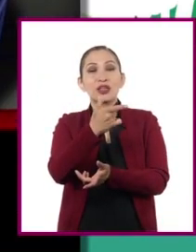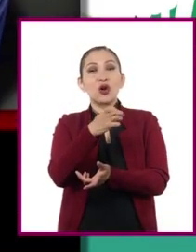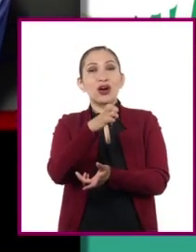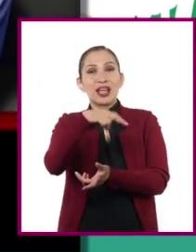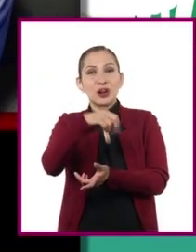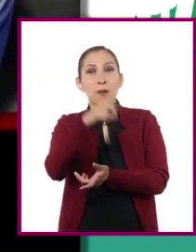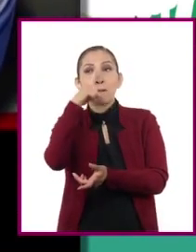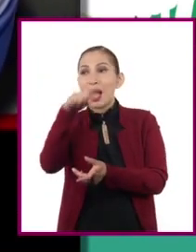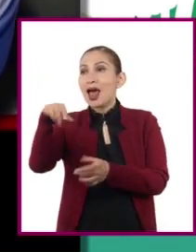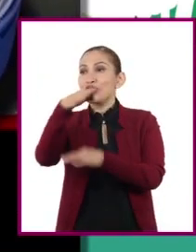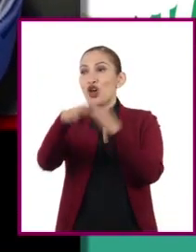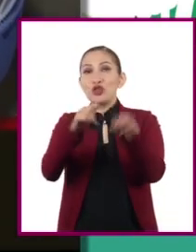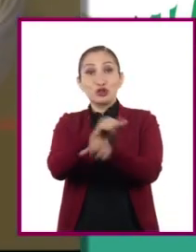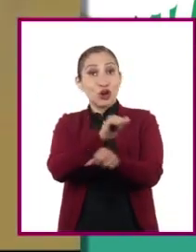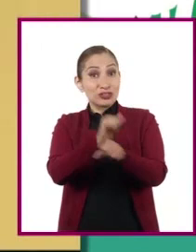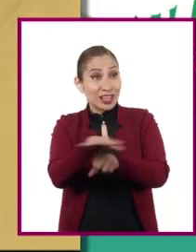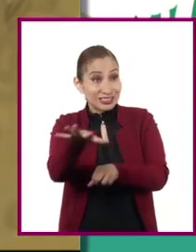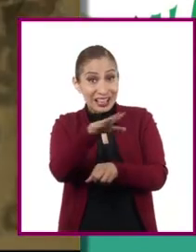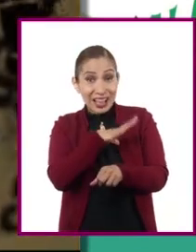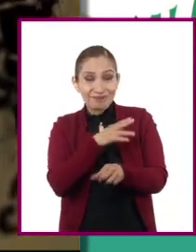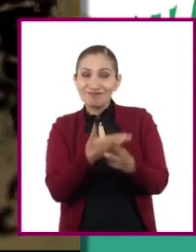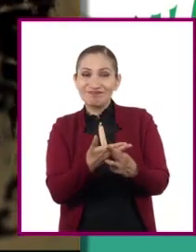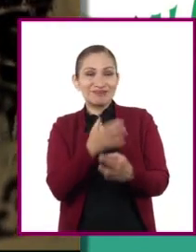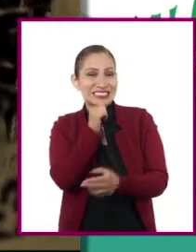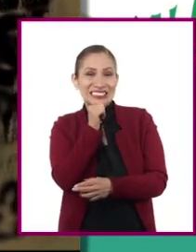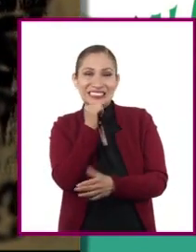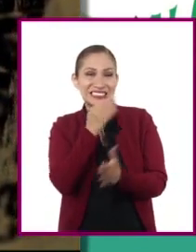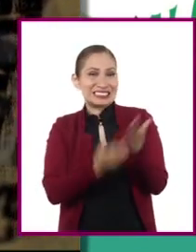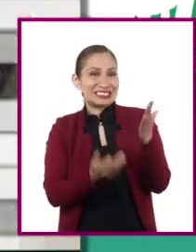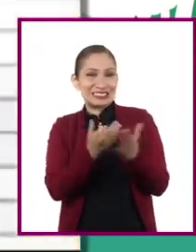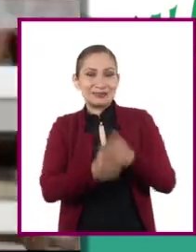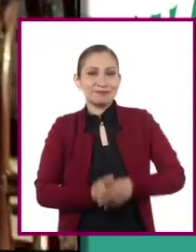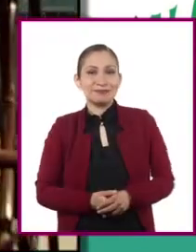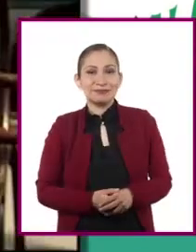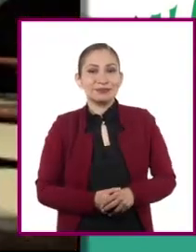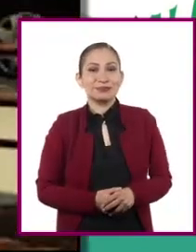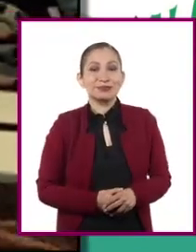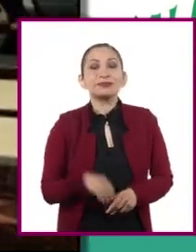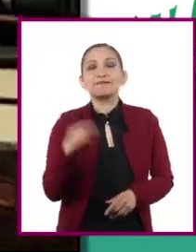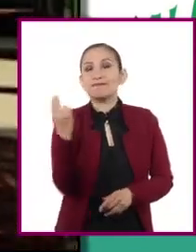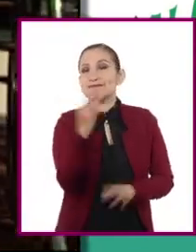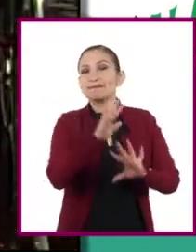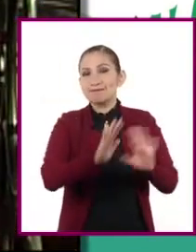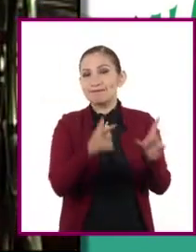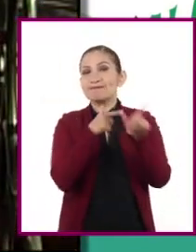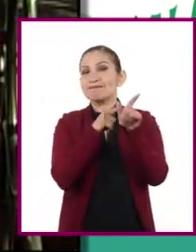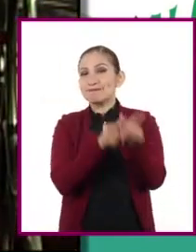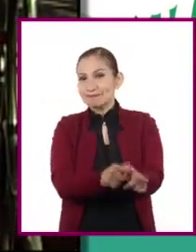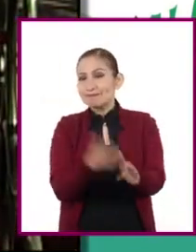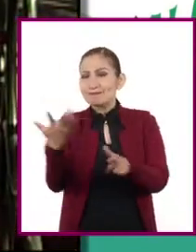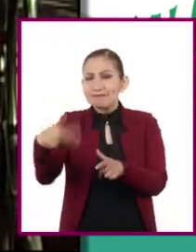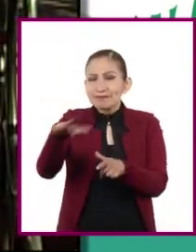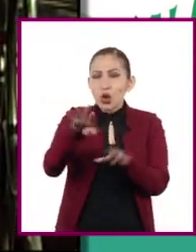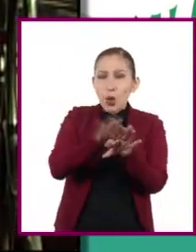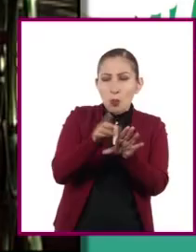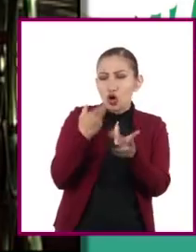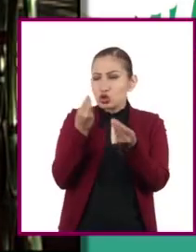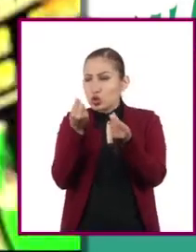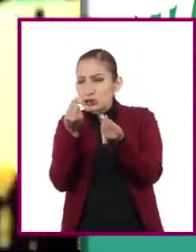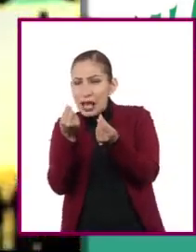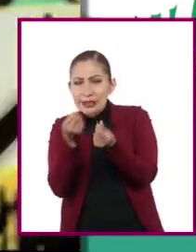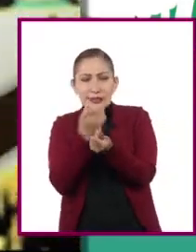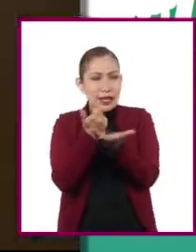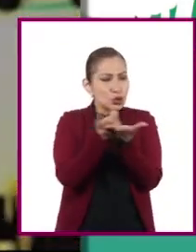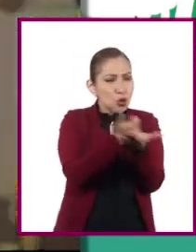como para abastecer a todos los automóviles del planeta. Es necesario continuar con la búsqueda de